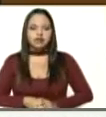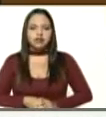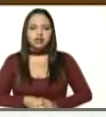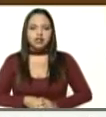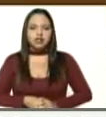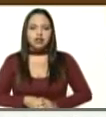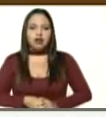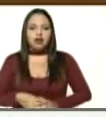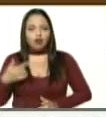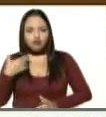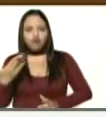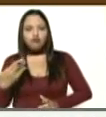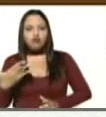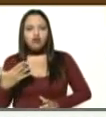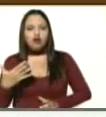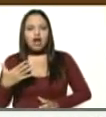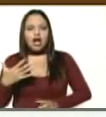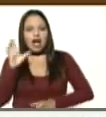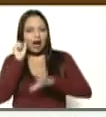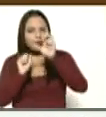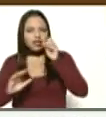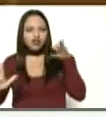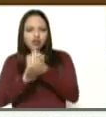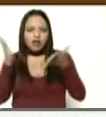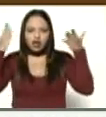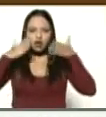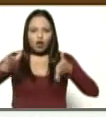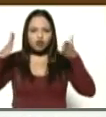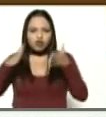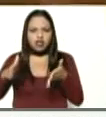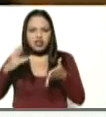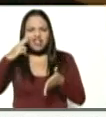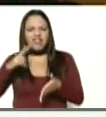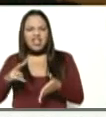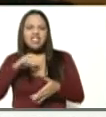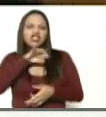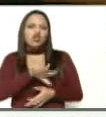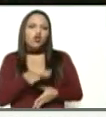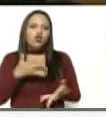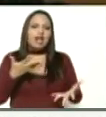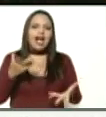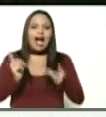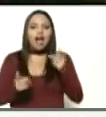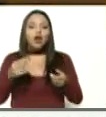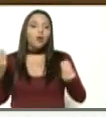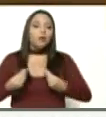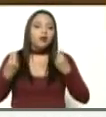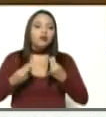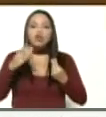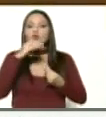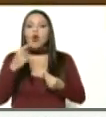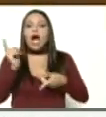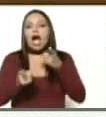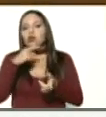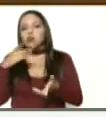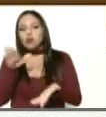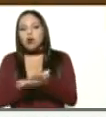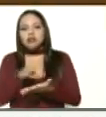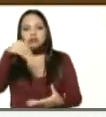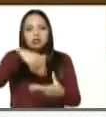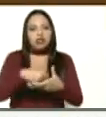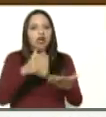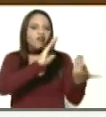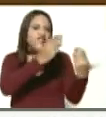cuando uno asume el consejo de nuestro comandante Chávez de verla como un sujeto vivo y no como algo que está muerto en un libro, en una biblioteca, en